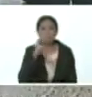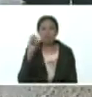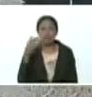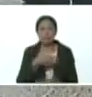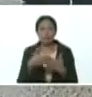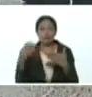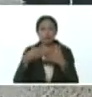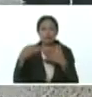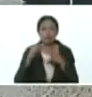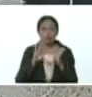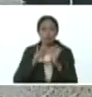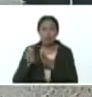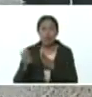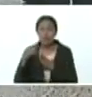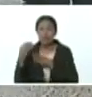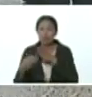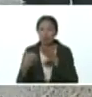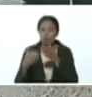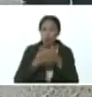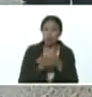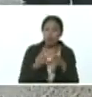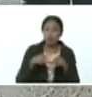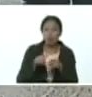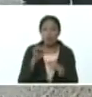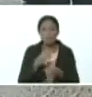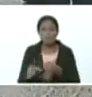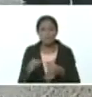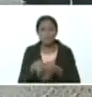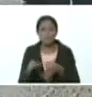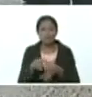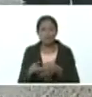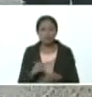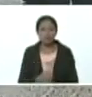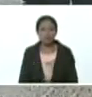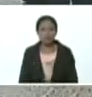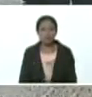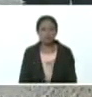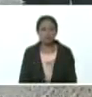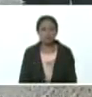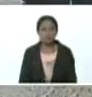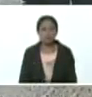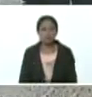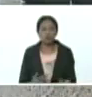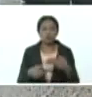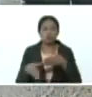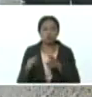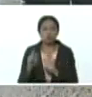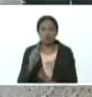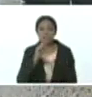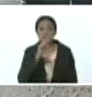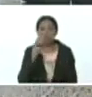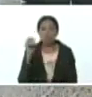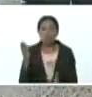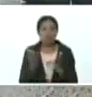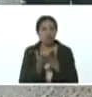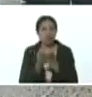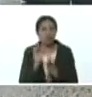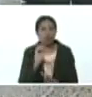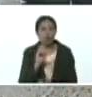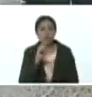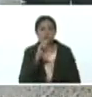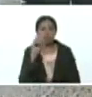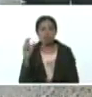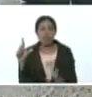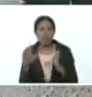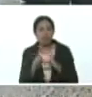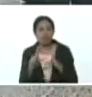dólares o sus equivalentes en petro, para construir 100 escuelas y 100 liceos.